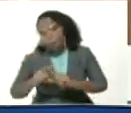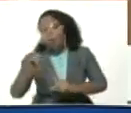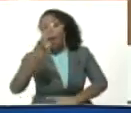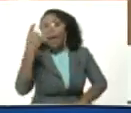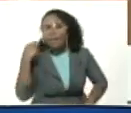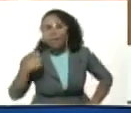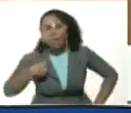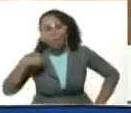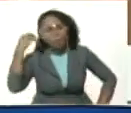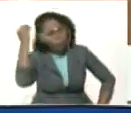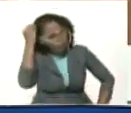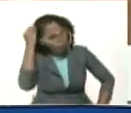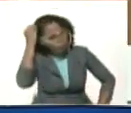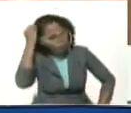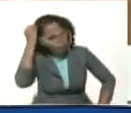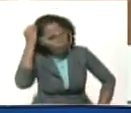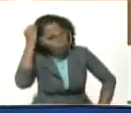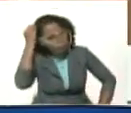quedé pensativo